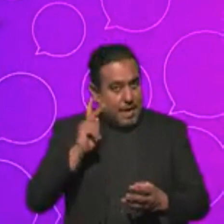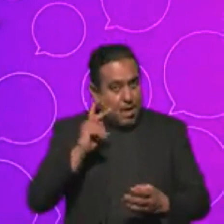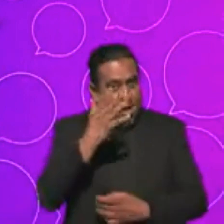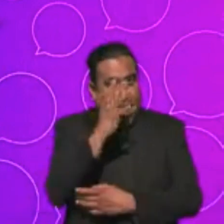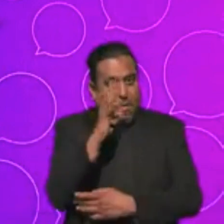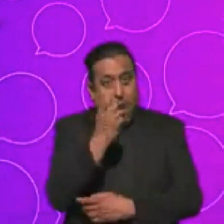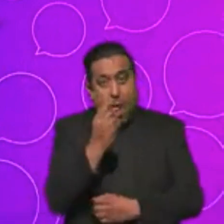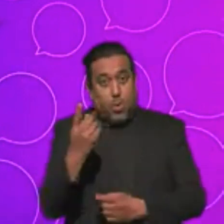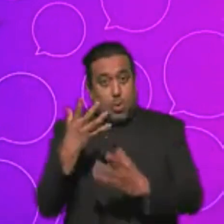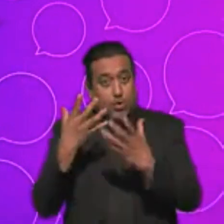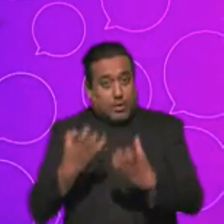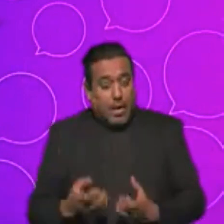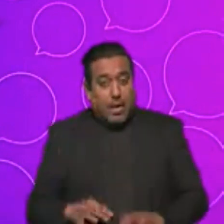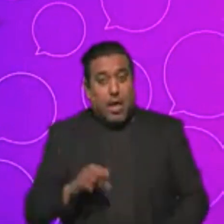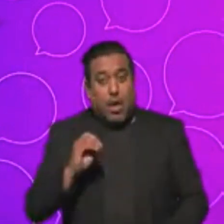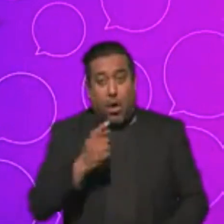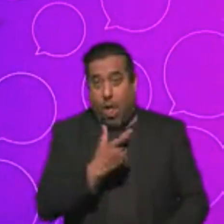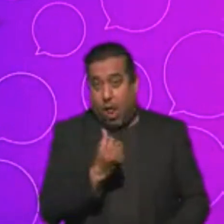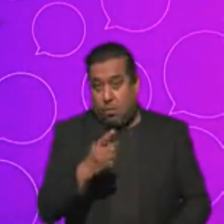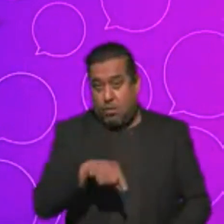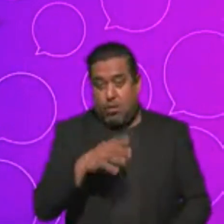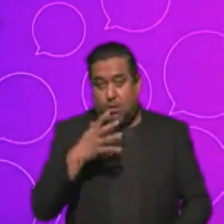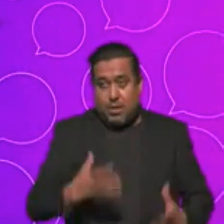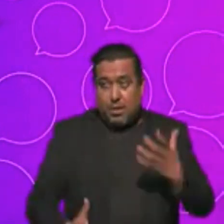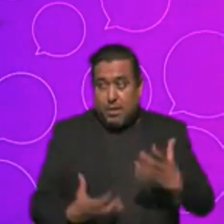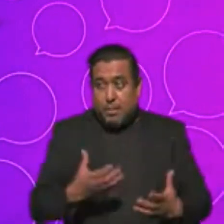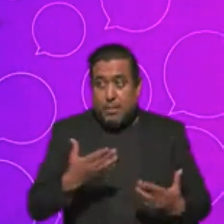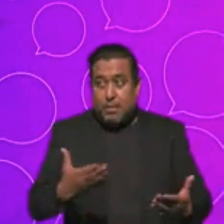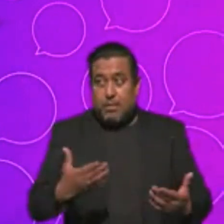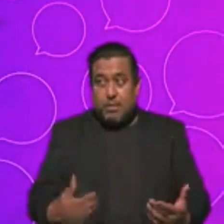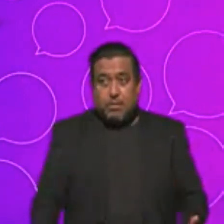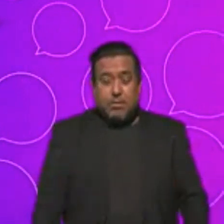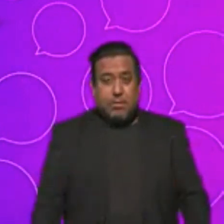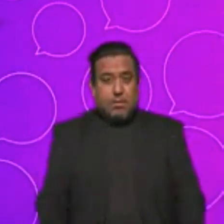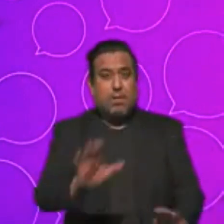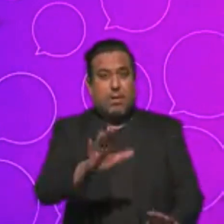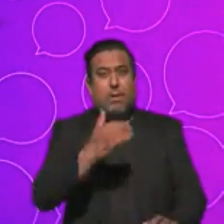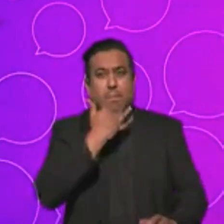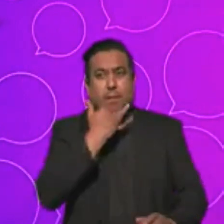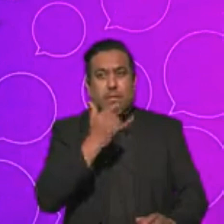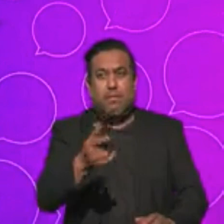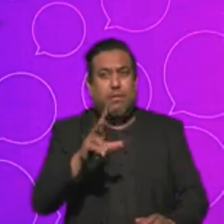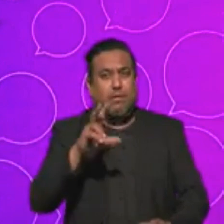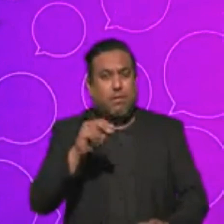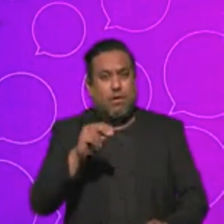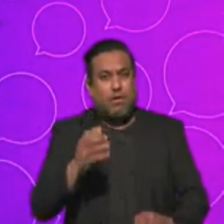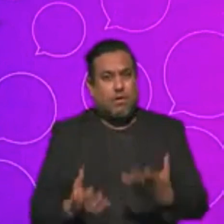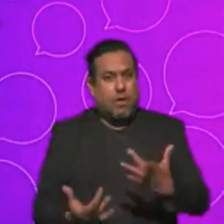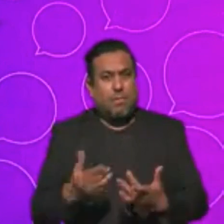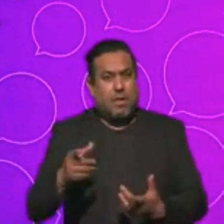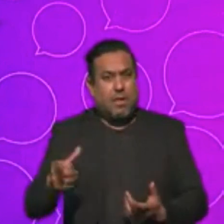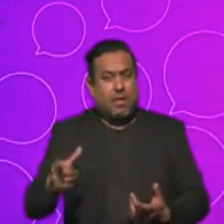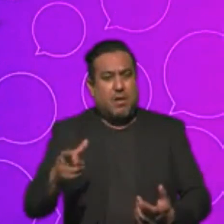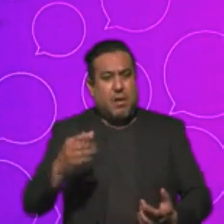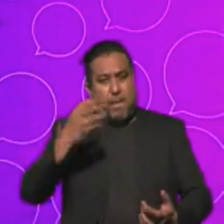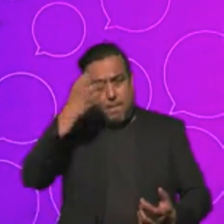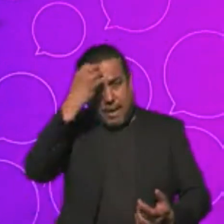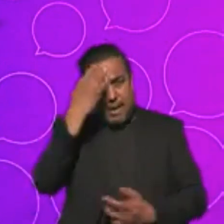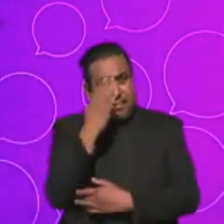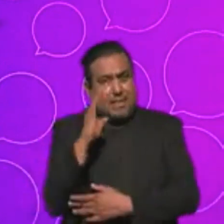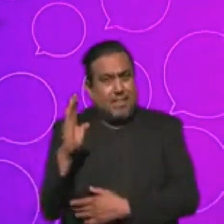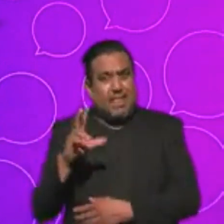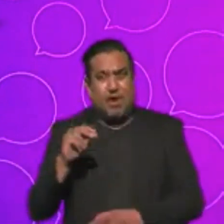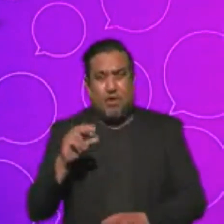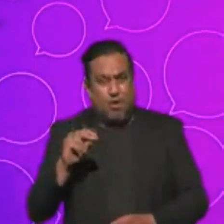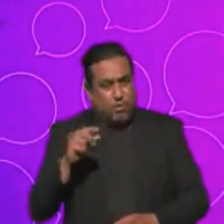árboles quemamos árboles porque qué queman los árboles no deje que no dejen que quemen ahí en el parque bicentenario por favor eso no lo eso no está